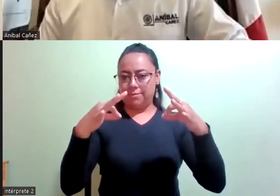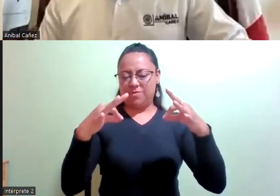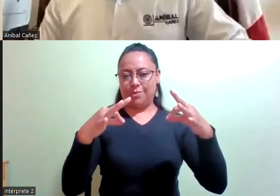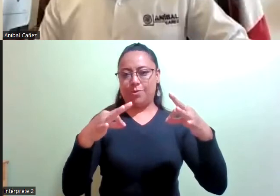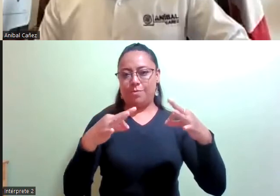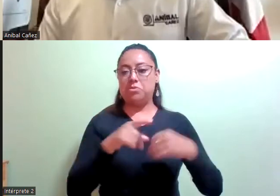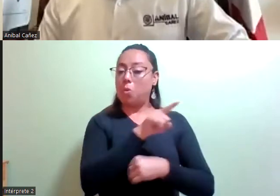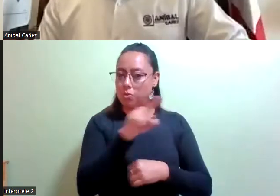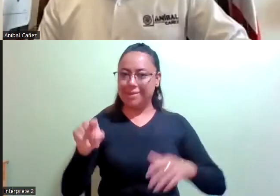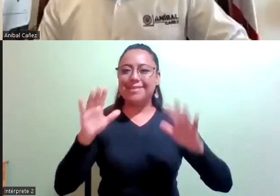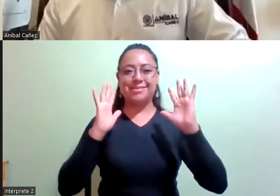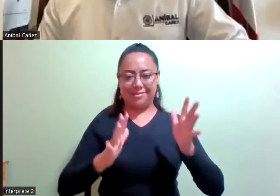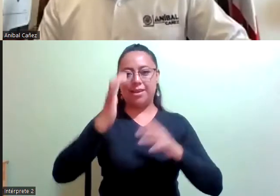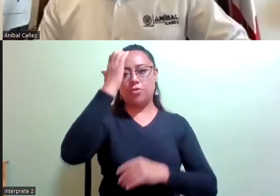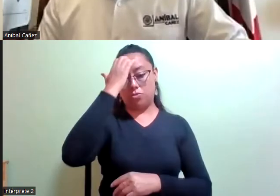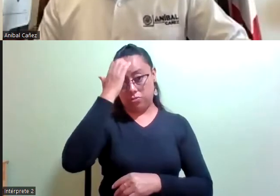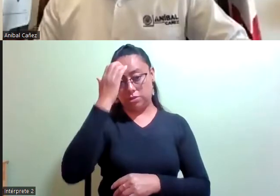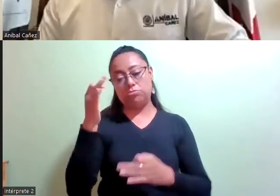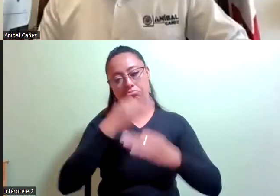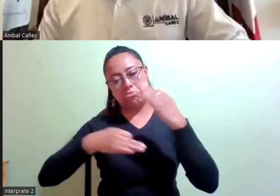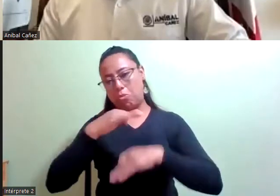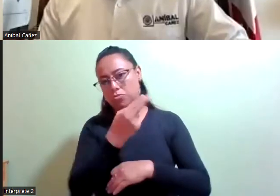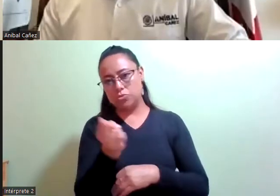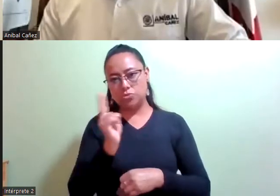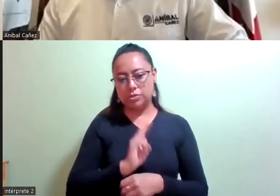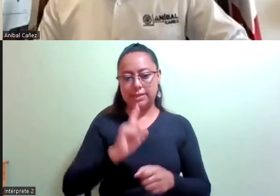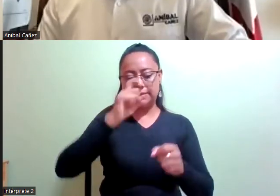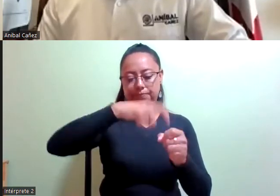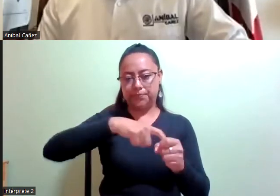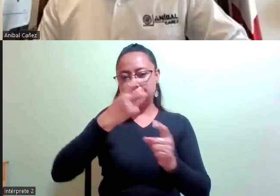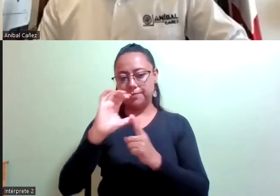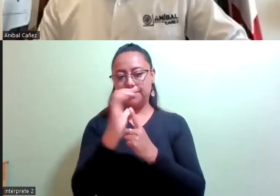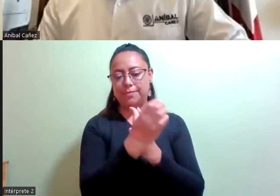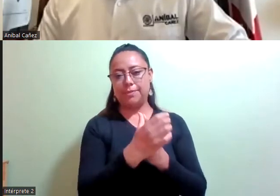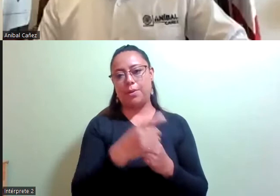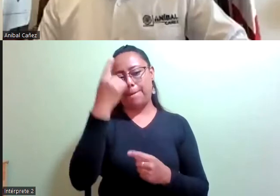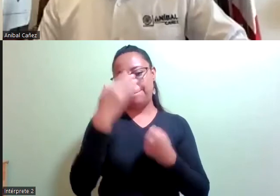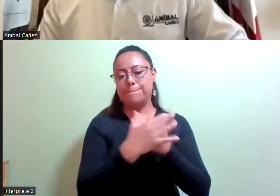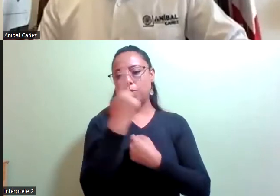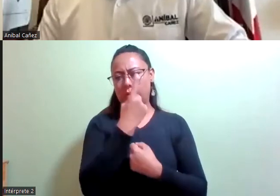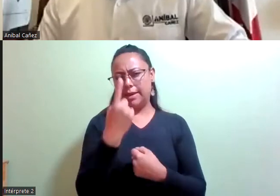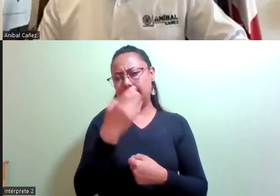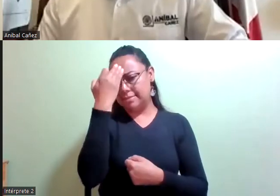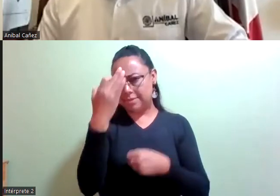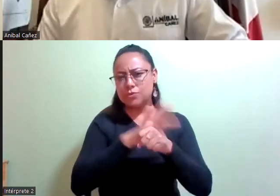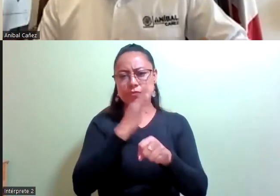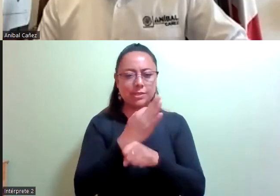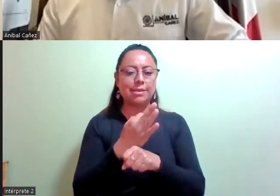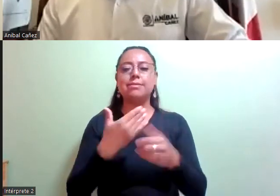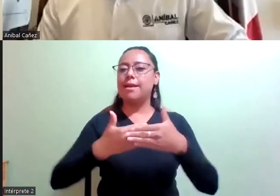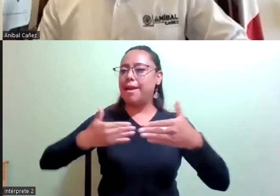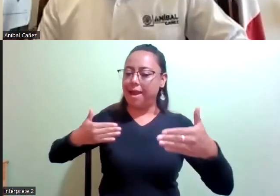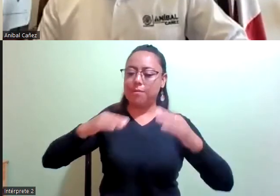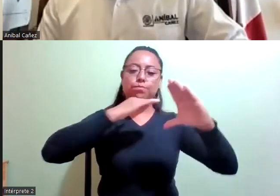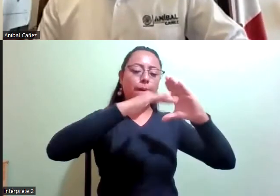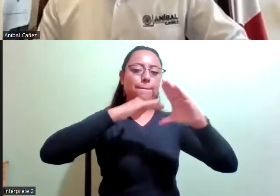de conocimiento de las y los integrantes de esta comisión por haberse hecho llegar con anticipación y de igual forma por